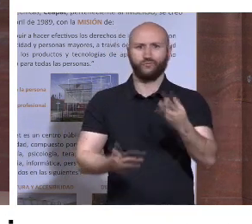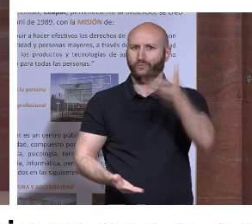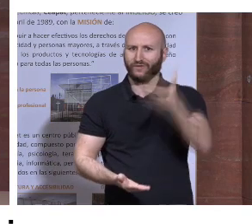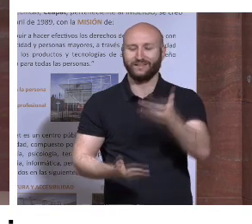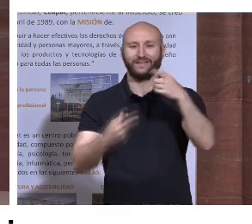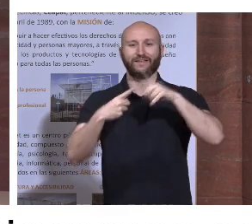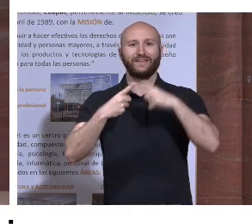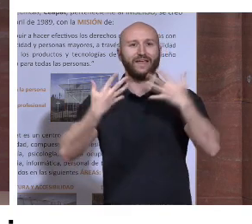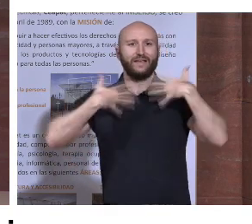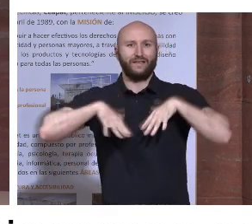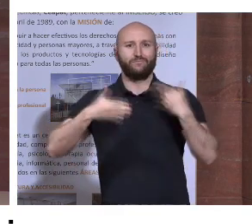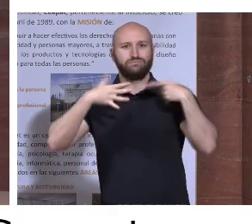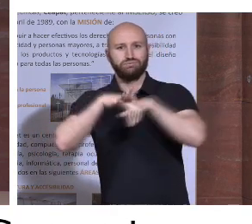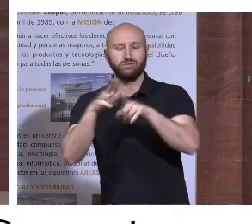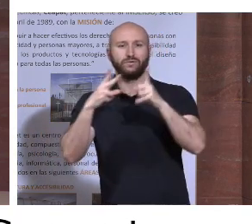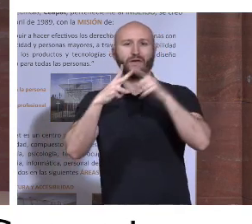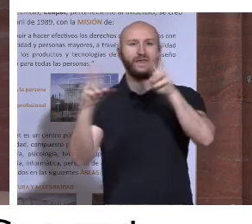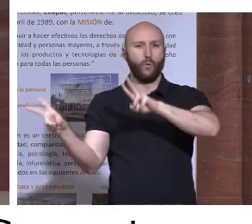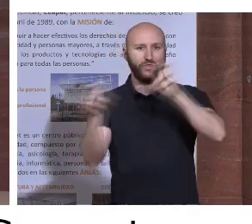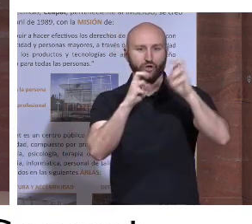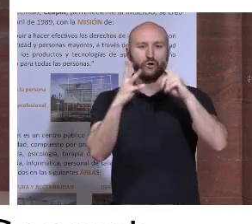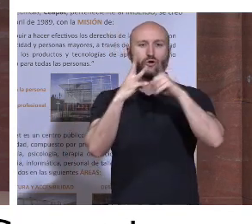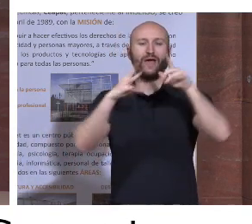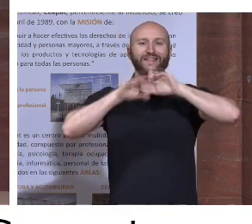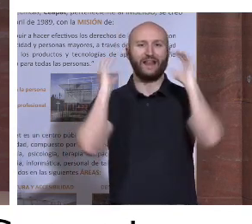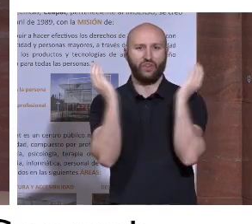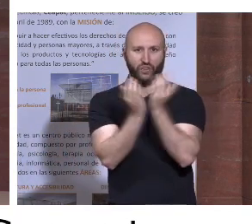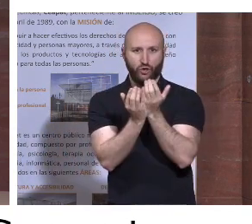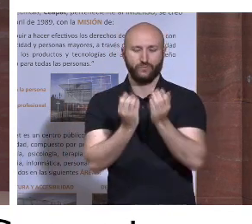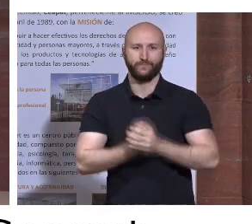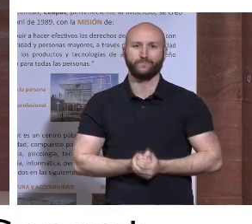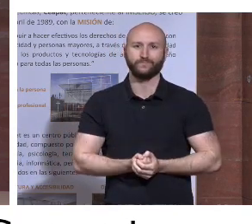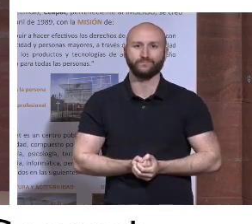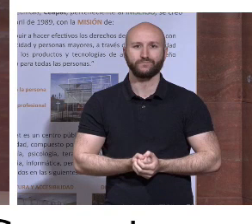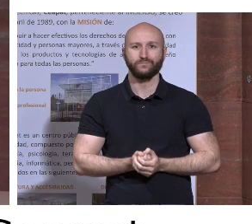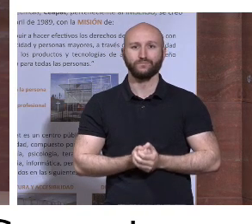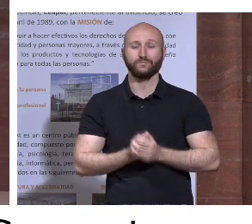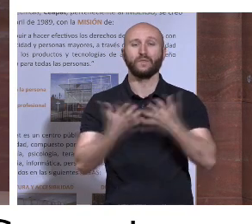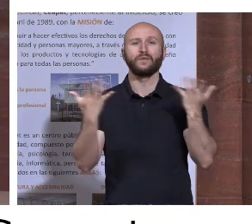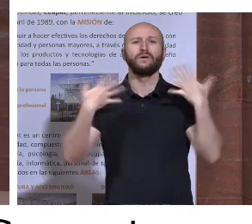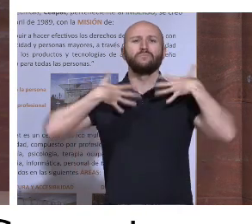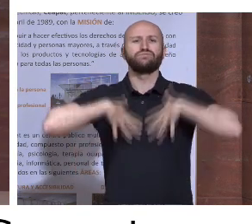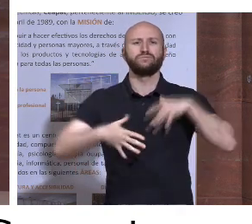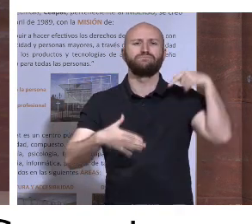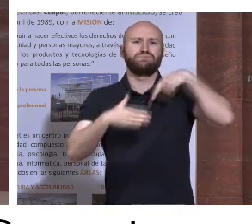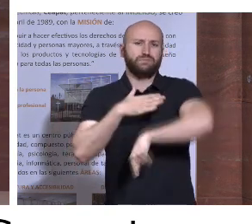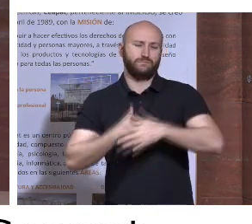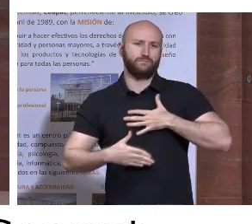inmersión, innovación e internacionalización. Inmersión profunda en nuestra